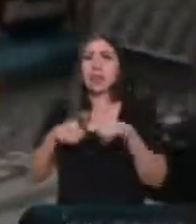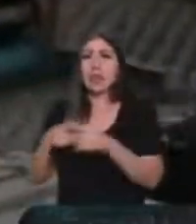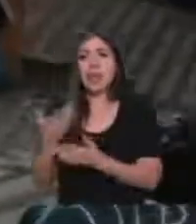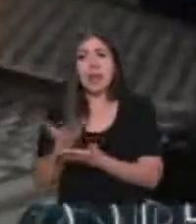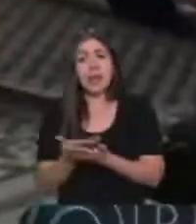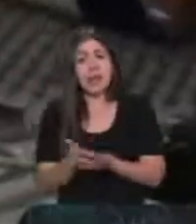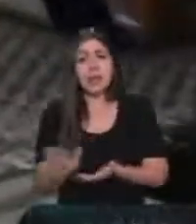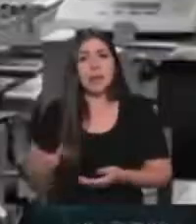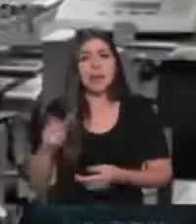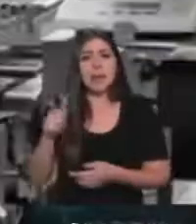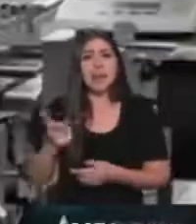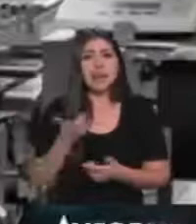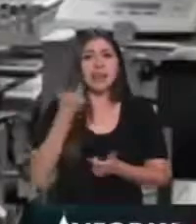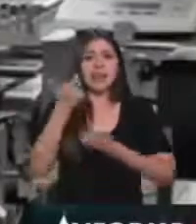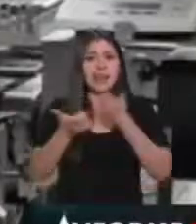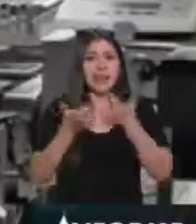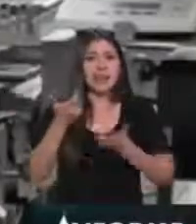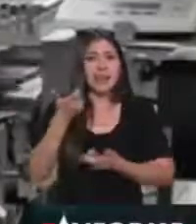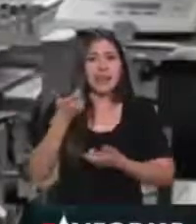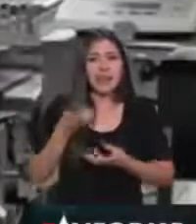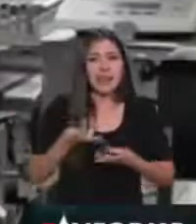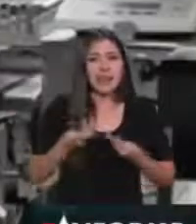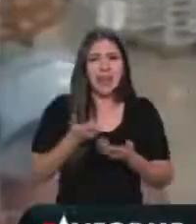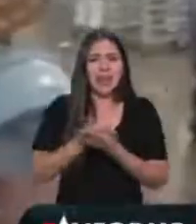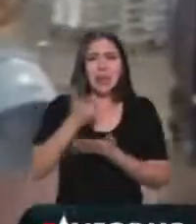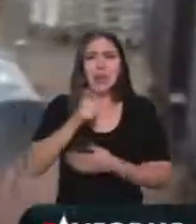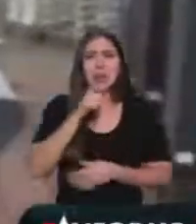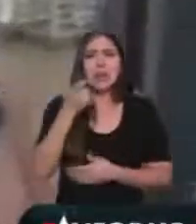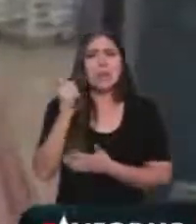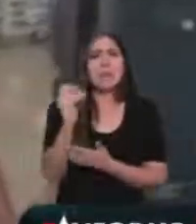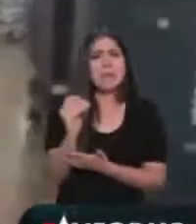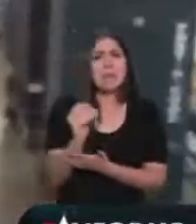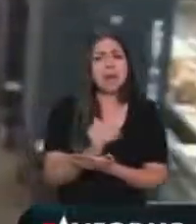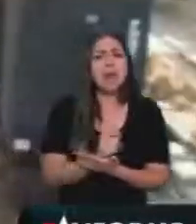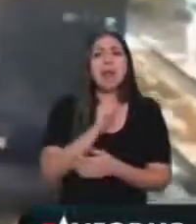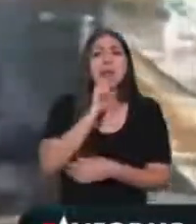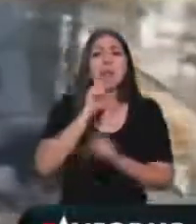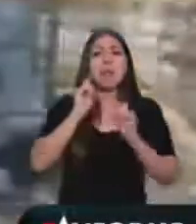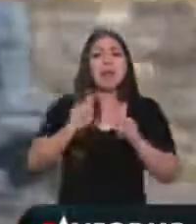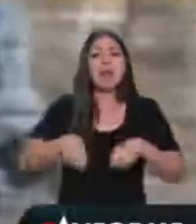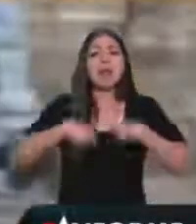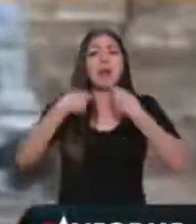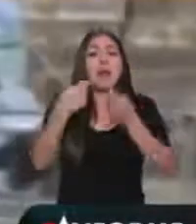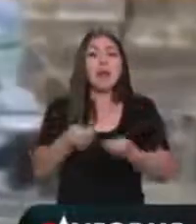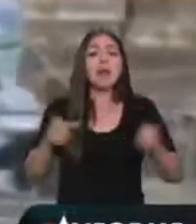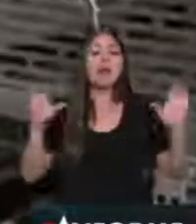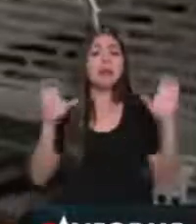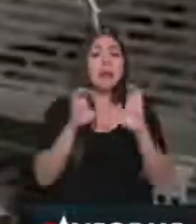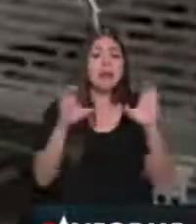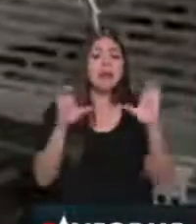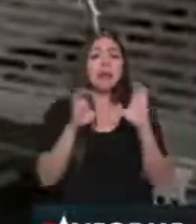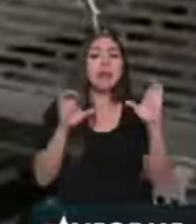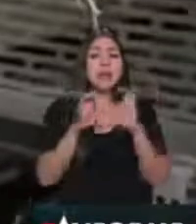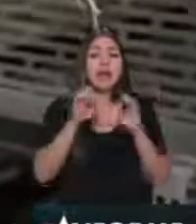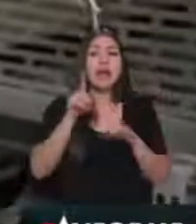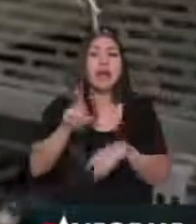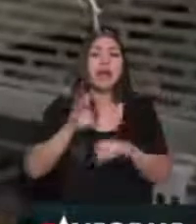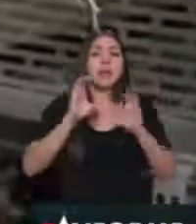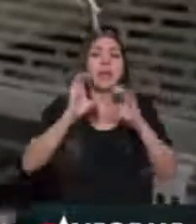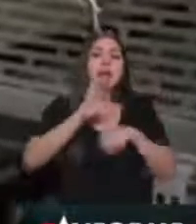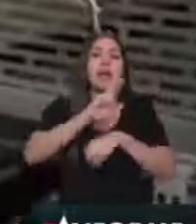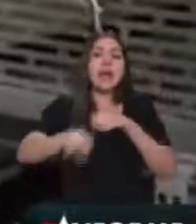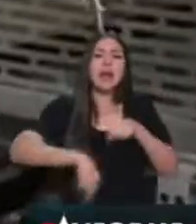servicio menores que el de los ciudadanos, se les incentiva también con certificados de energía limpia comprados, por supuesto, por la Comisión Federal de